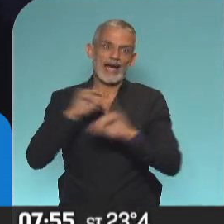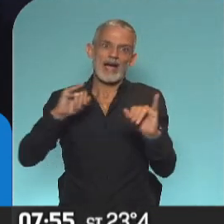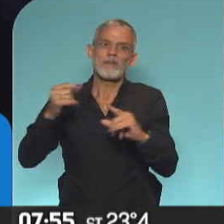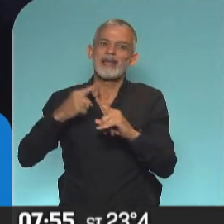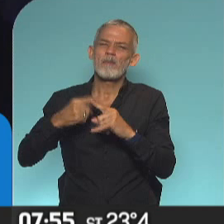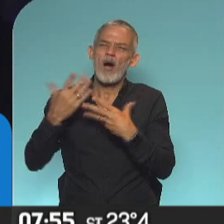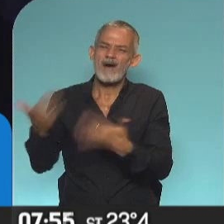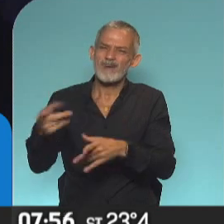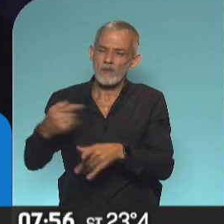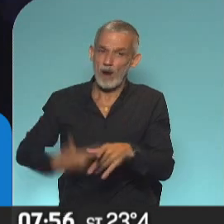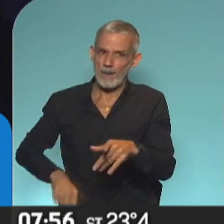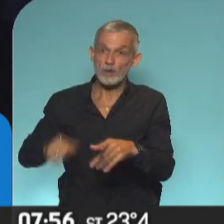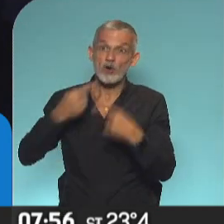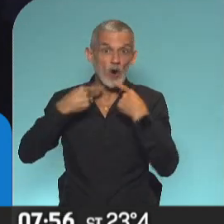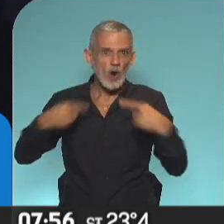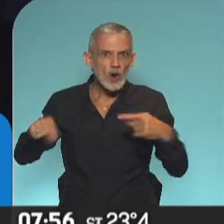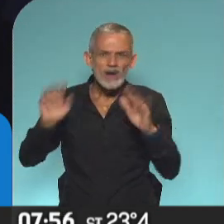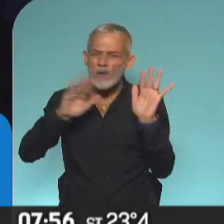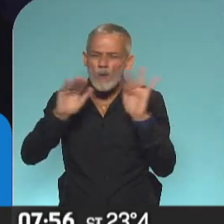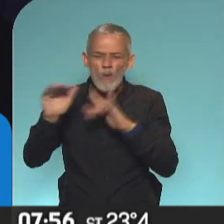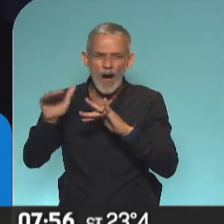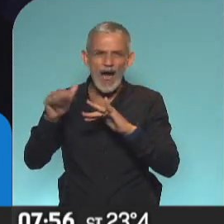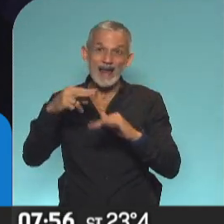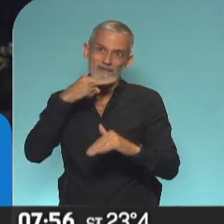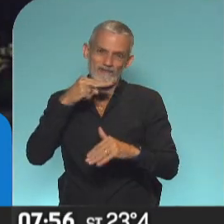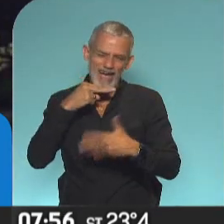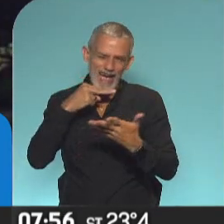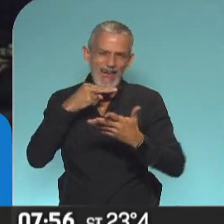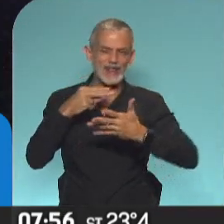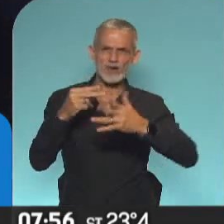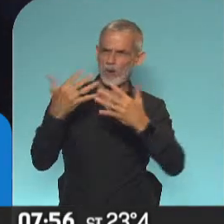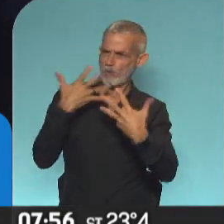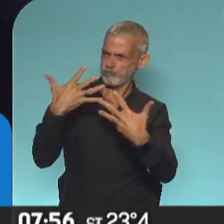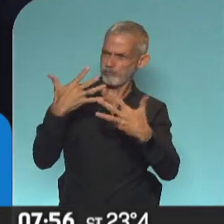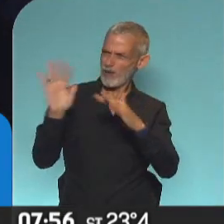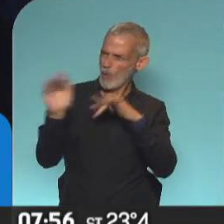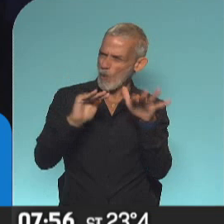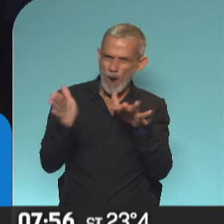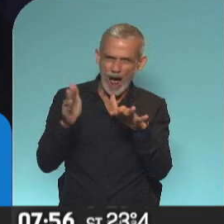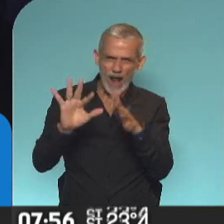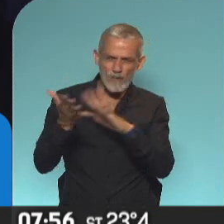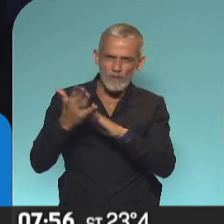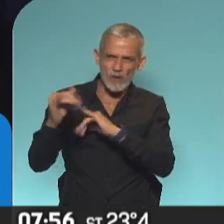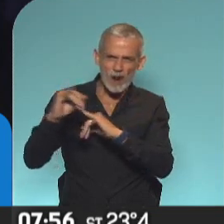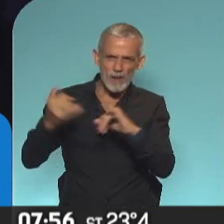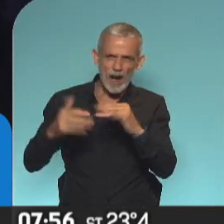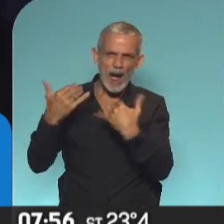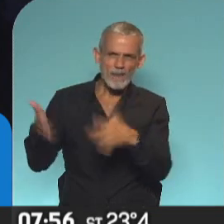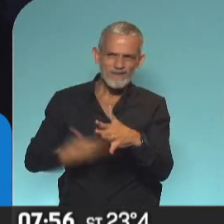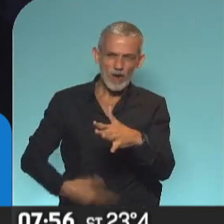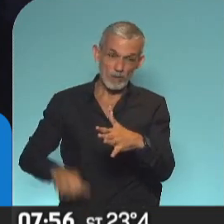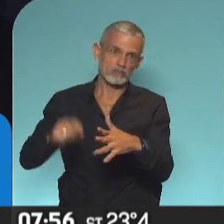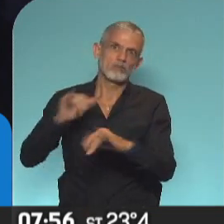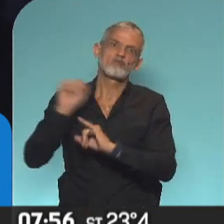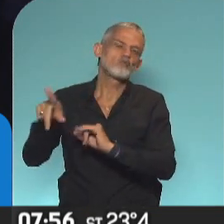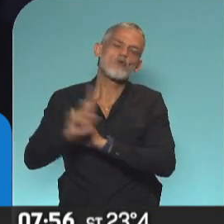el aborto, que tenían los colores verde, la estética de la campaña por el aborto, pero que obviamente no eran de